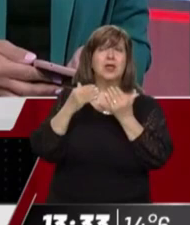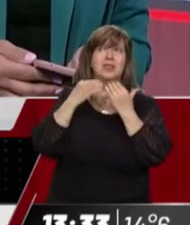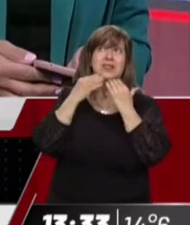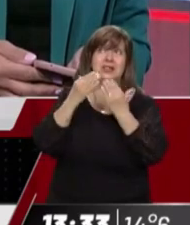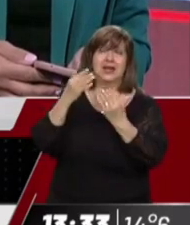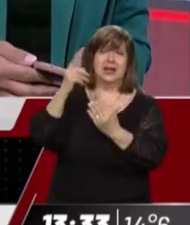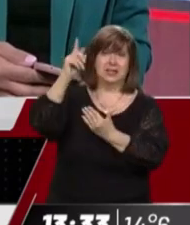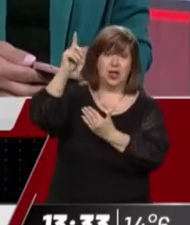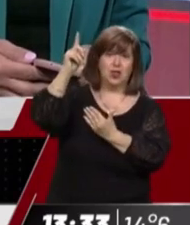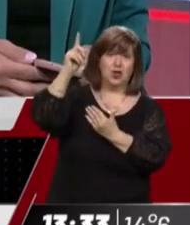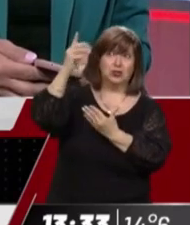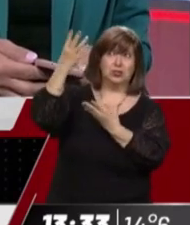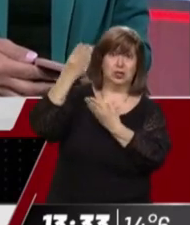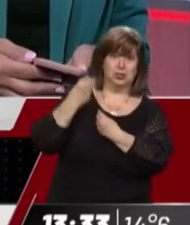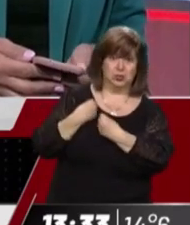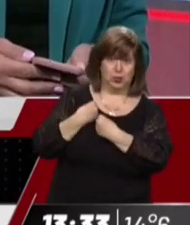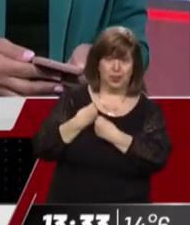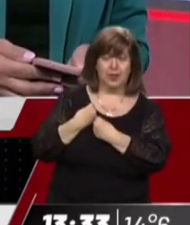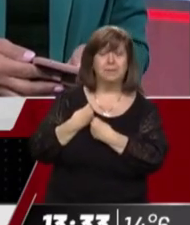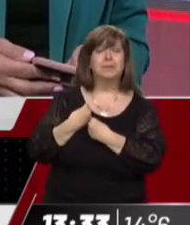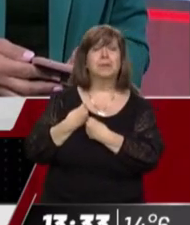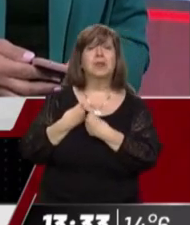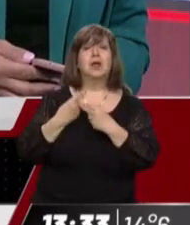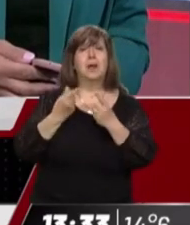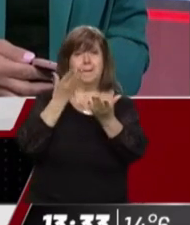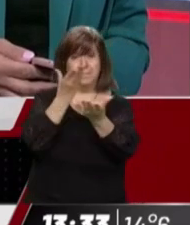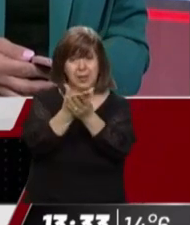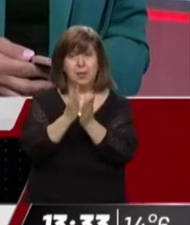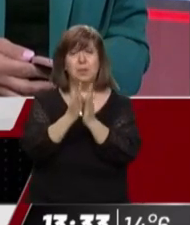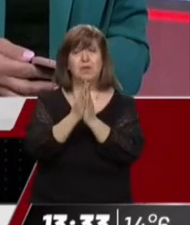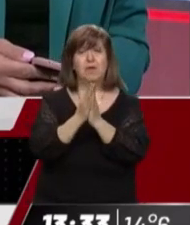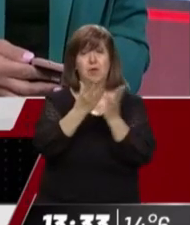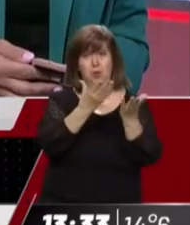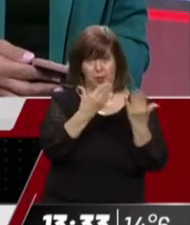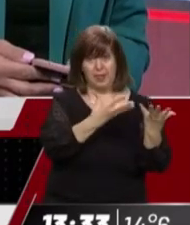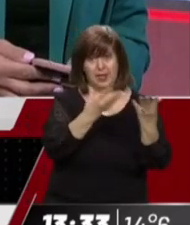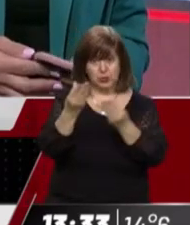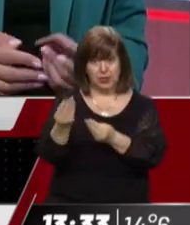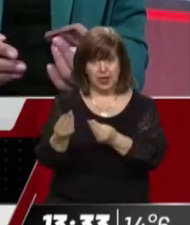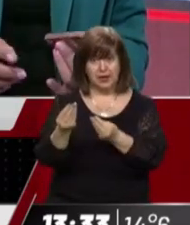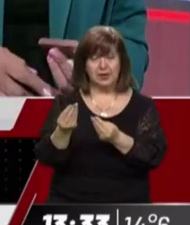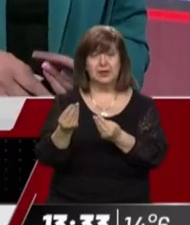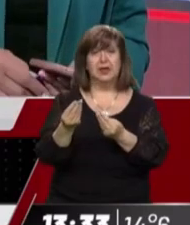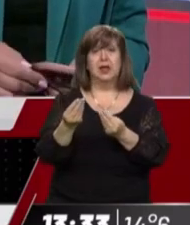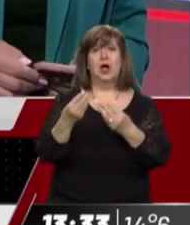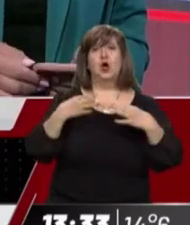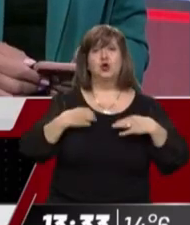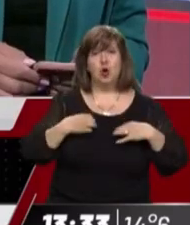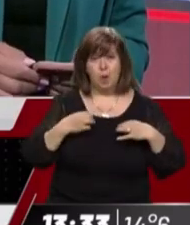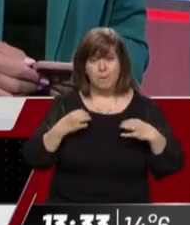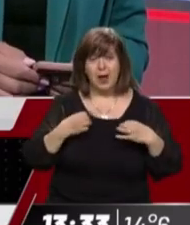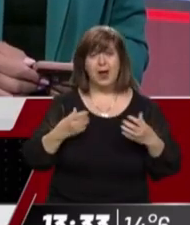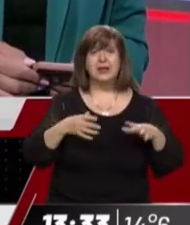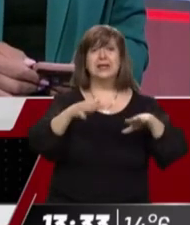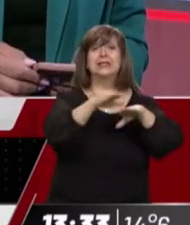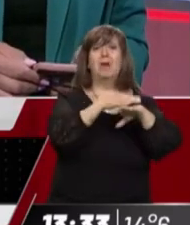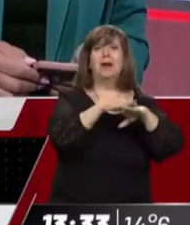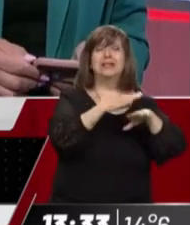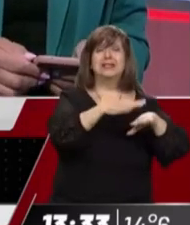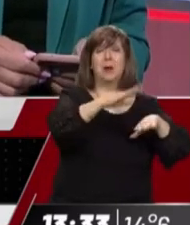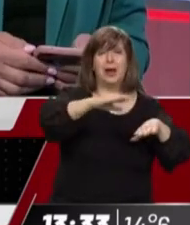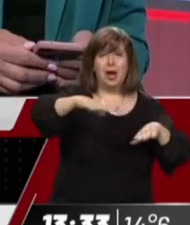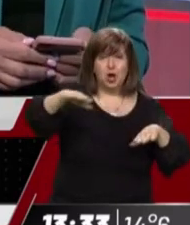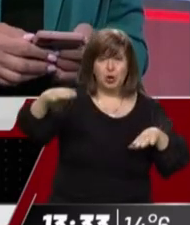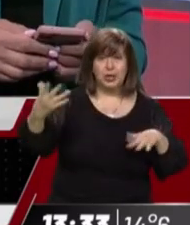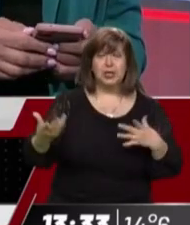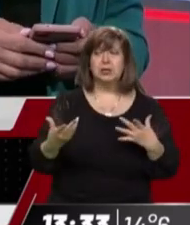tal mercadería, vez me decía, un trabajo, si pueden ayudar. Para esta mamá. Claro. Eso iba a decir. Sobre todo está pidiendo un trabajo, ¿no?